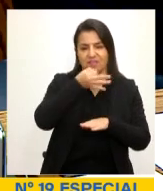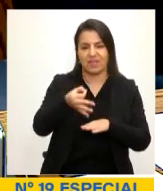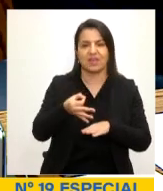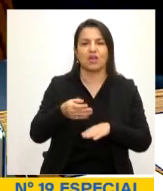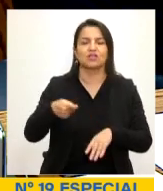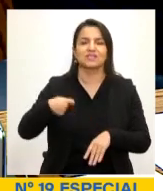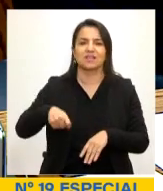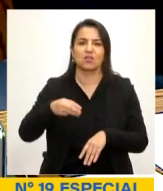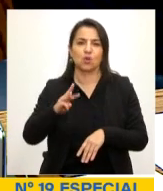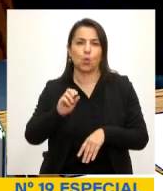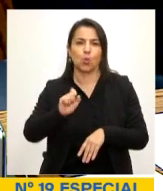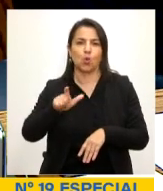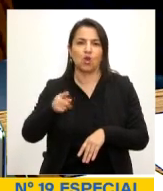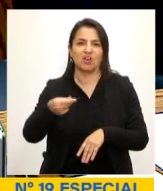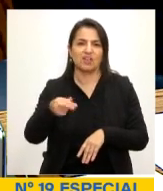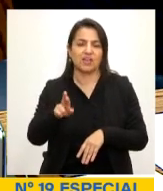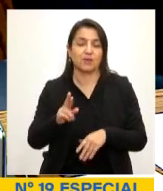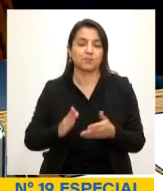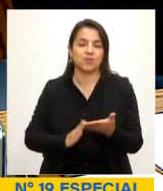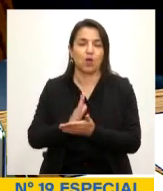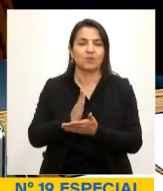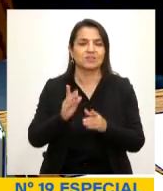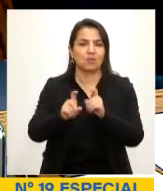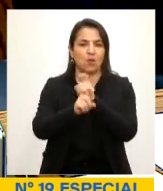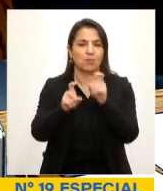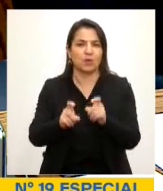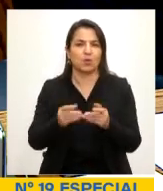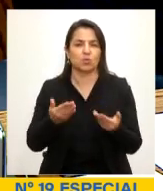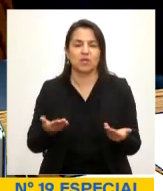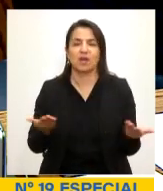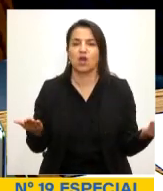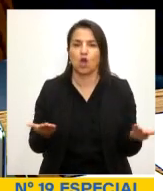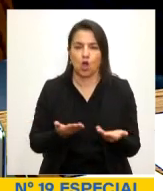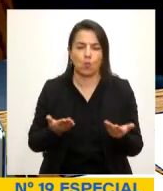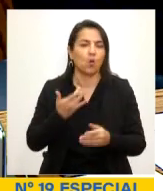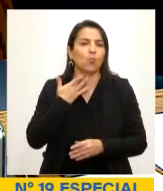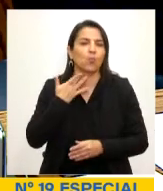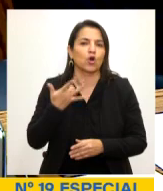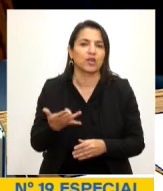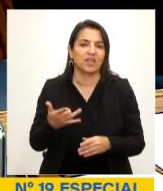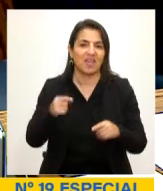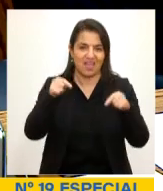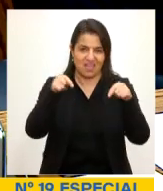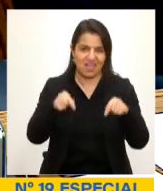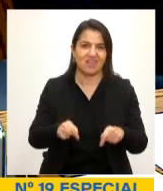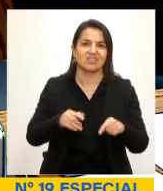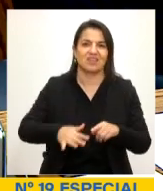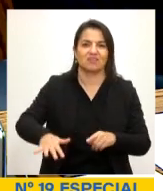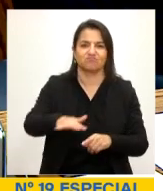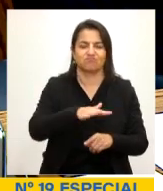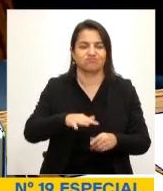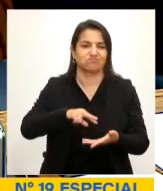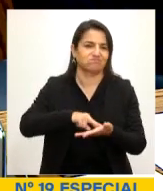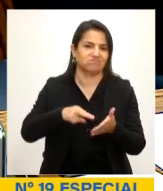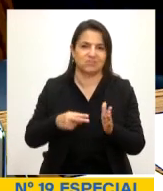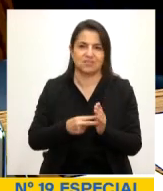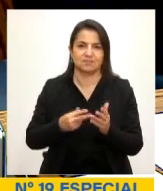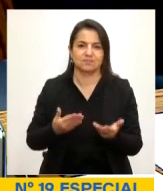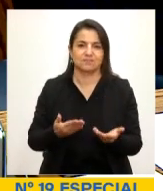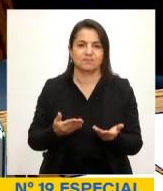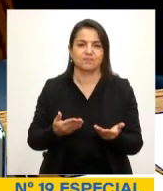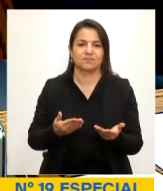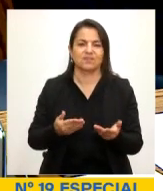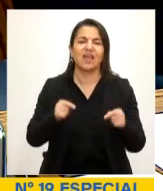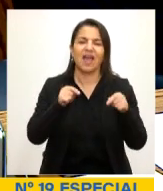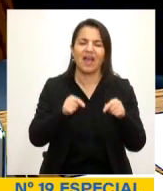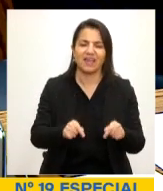Matías Walker Comencemos por preguntarnos cómo Y por qué llegamos a esta crítica situación Es acaso